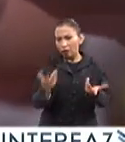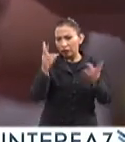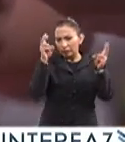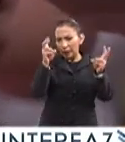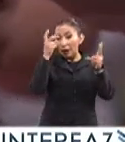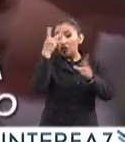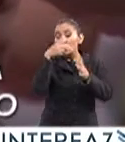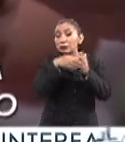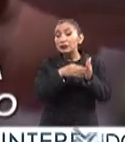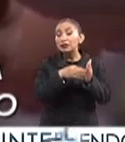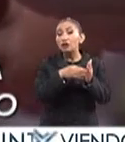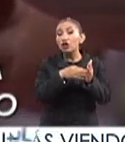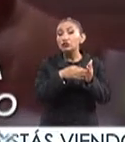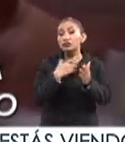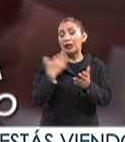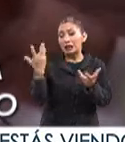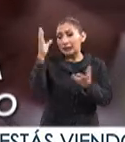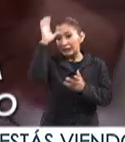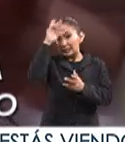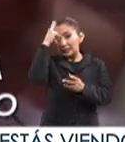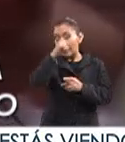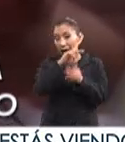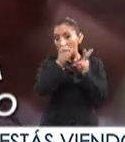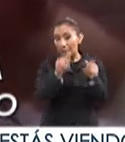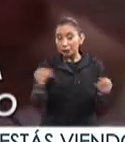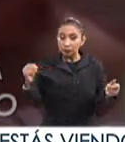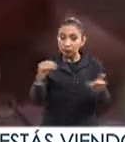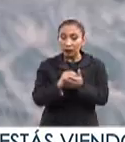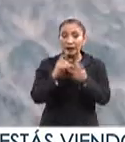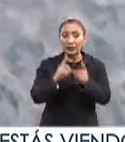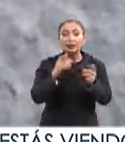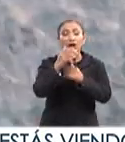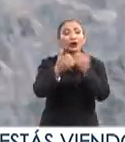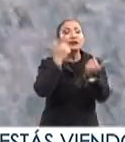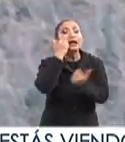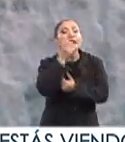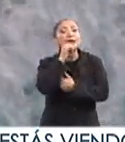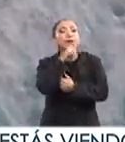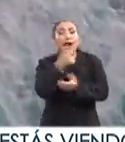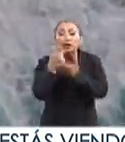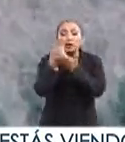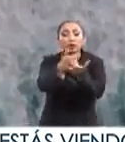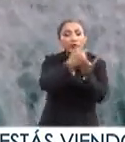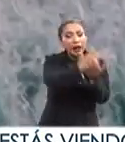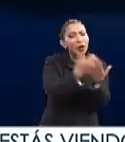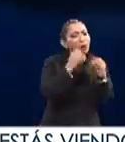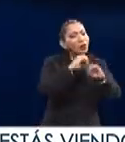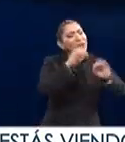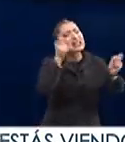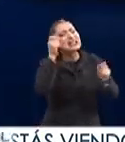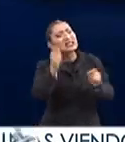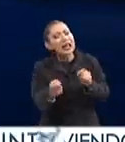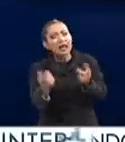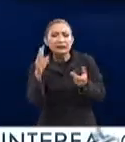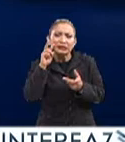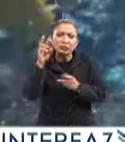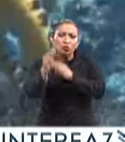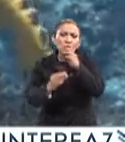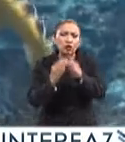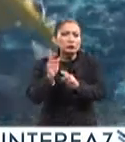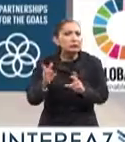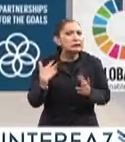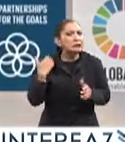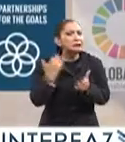en 2002 el Día Mundial de la Ciencia para la Paz y el Desarrollo, que busca además favorecer la comprensión sobre la fragilidad del